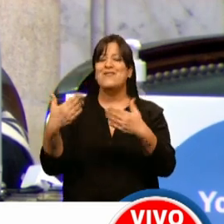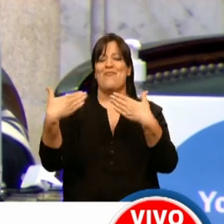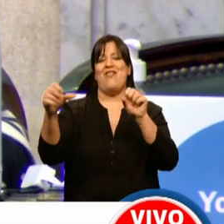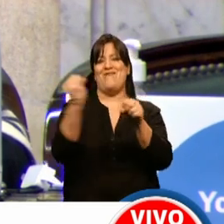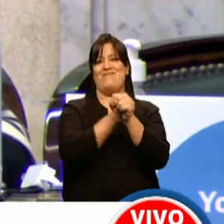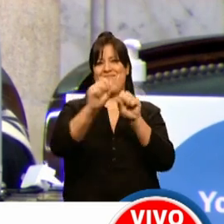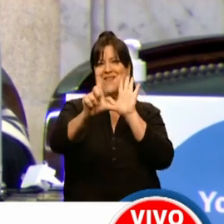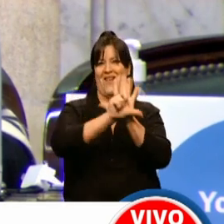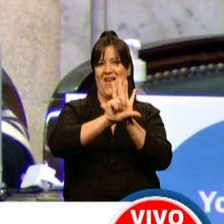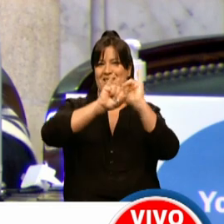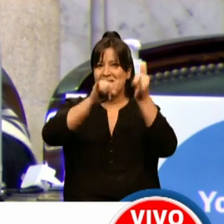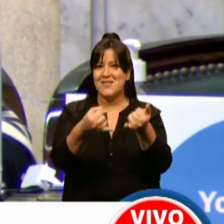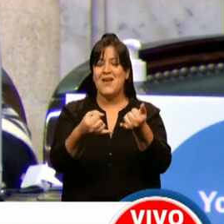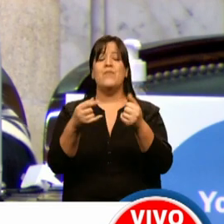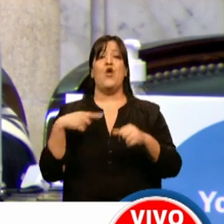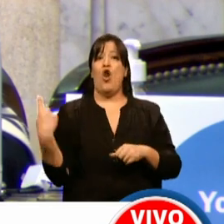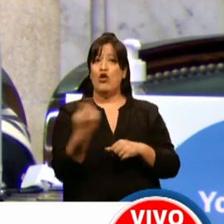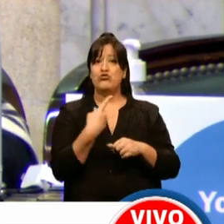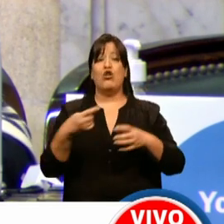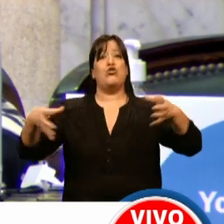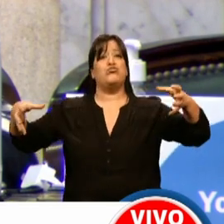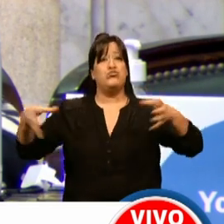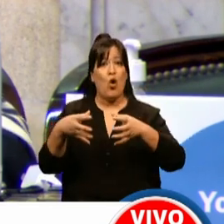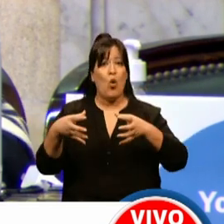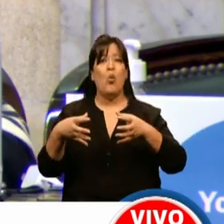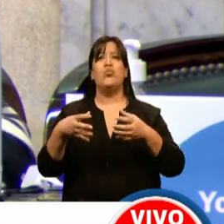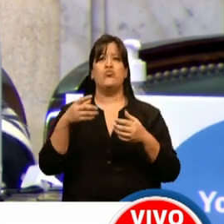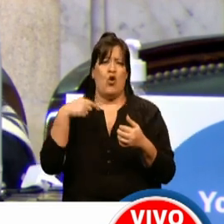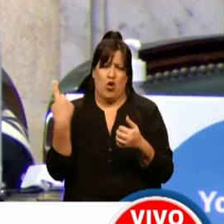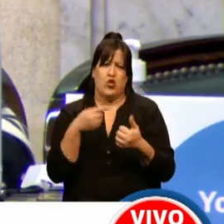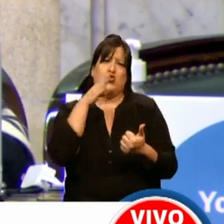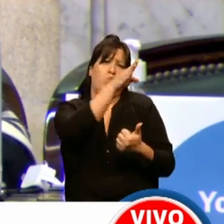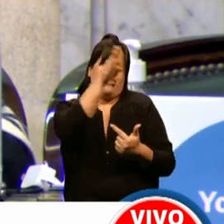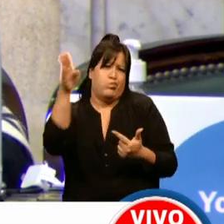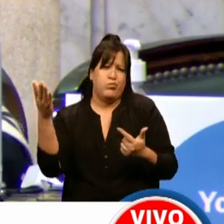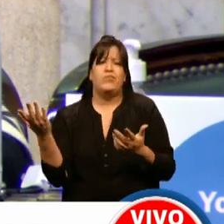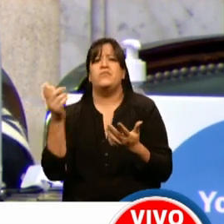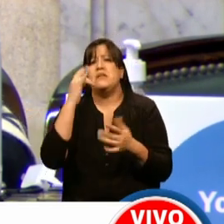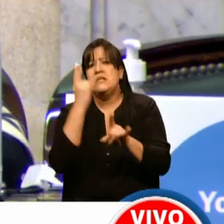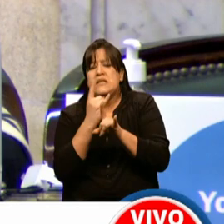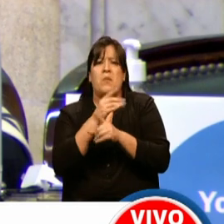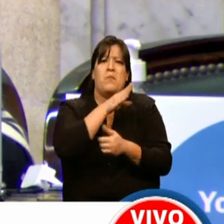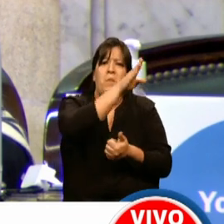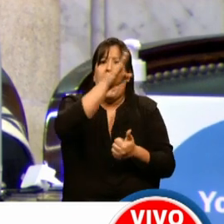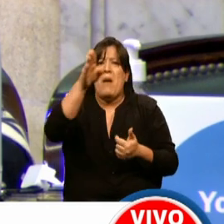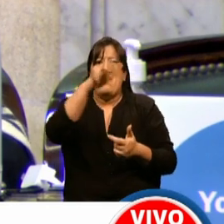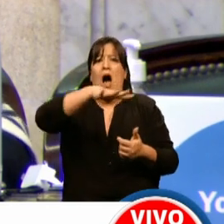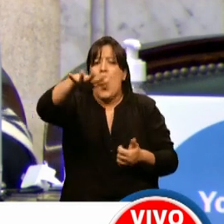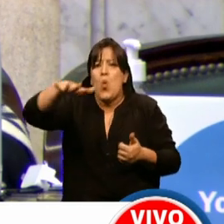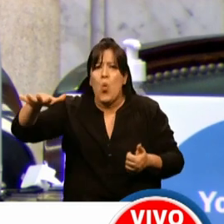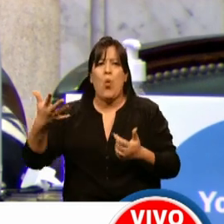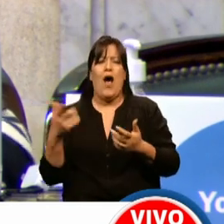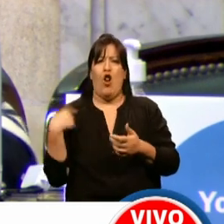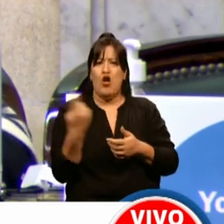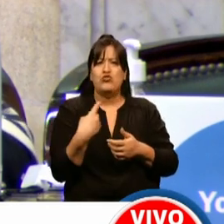claramente quienes estamos y caminamos cada uno de los lugares quiénes estamos en cada uno de los territorios quiénes tenemos la